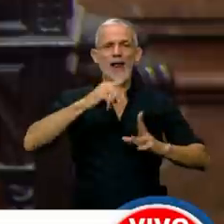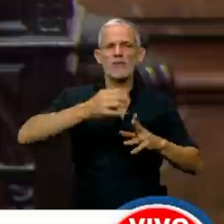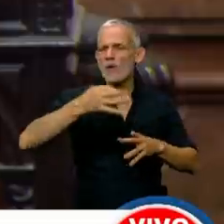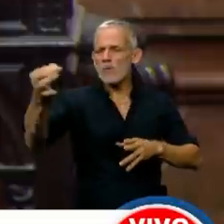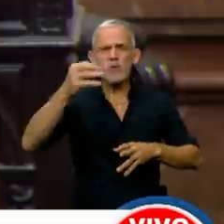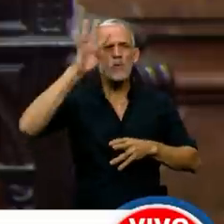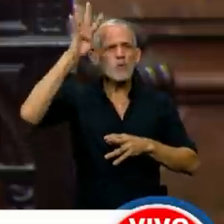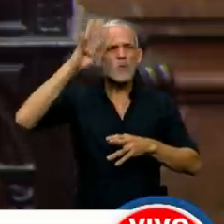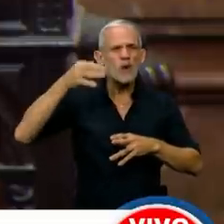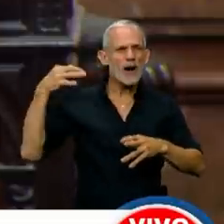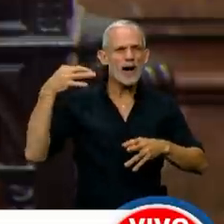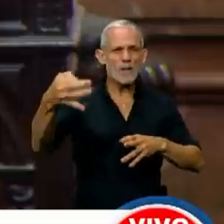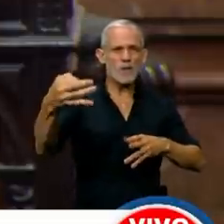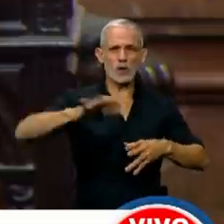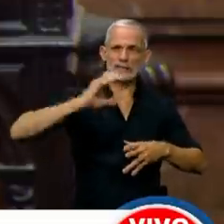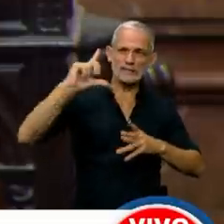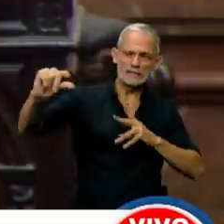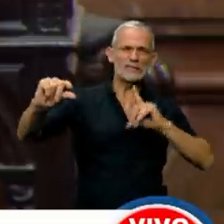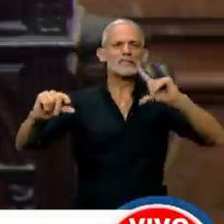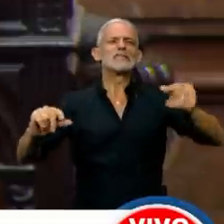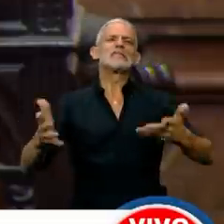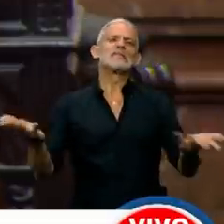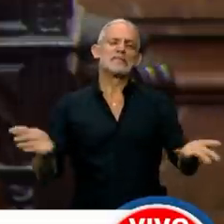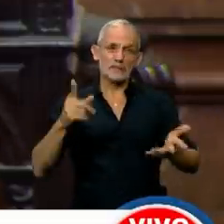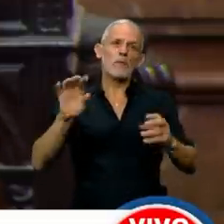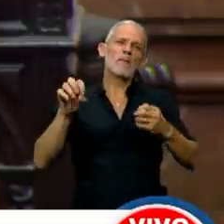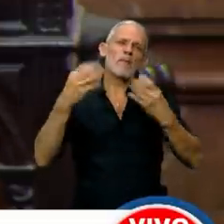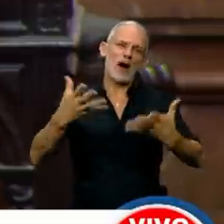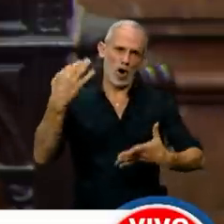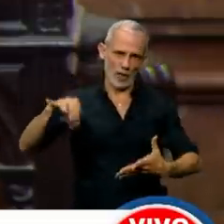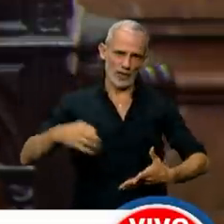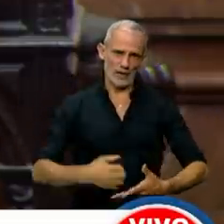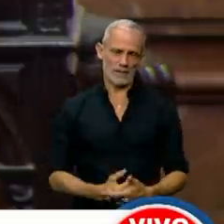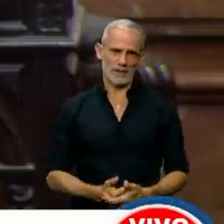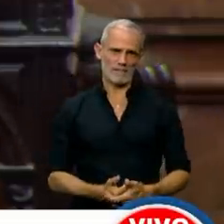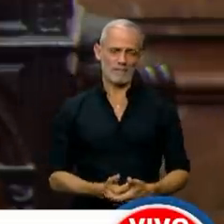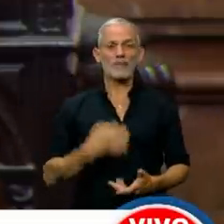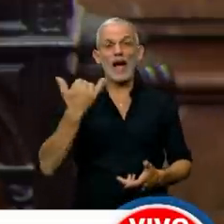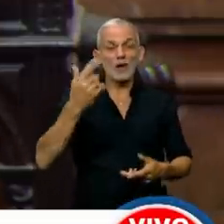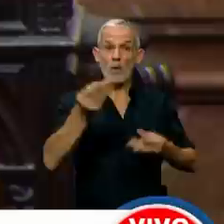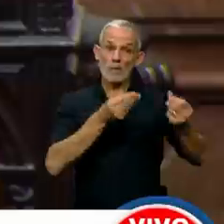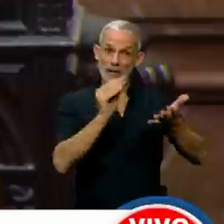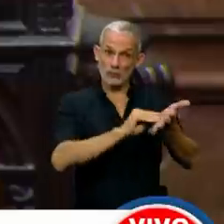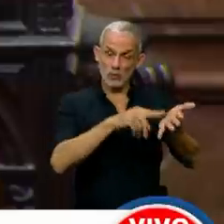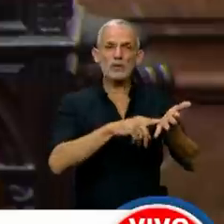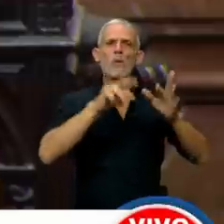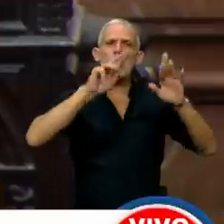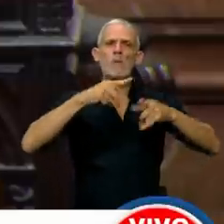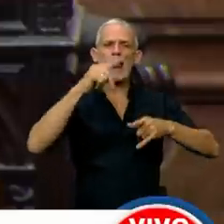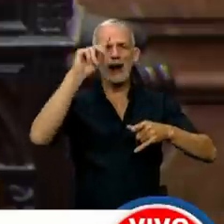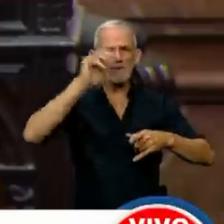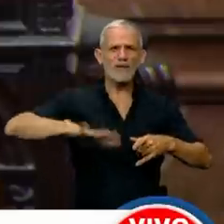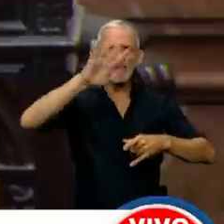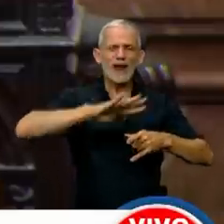comunidades originarias por ejemplo se mejoren tenemos un presupuesto que contempla un plan federal de